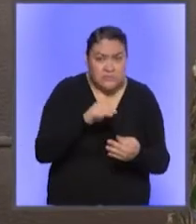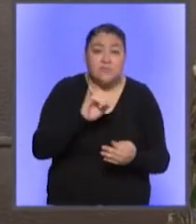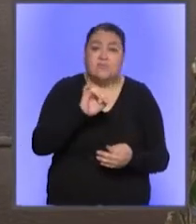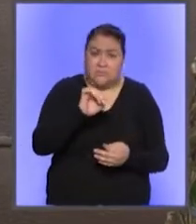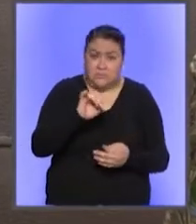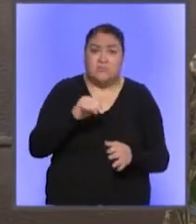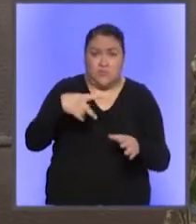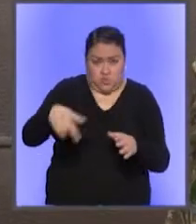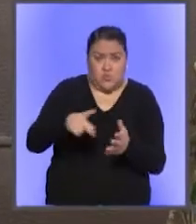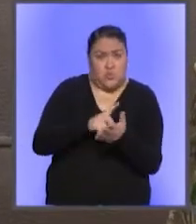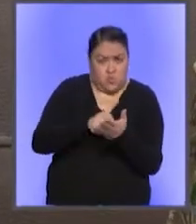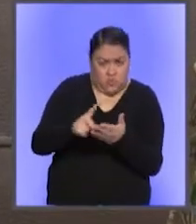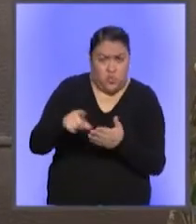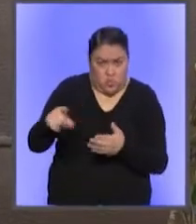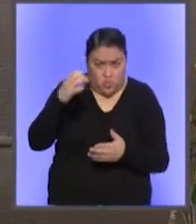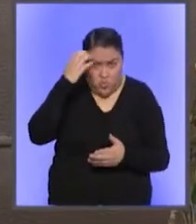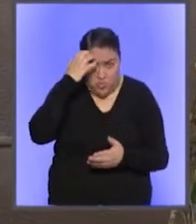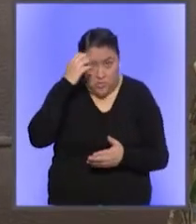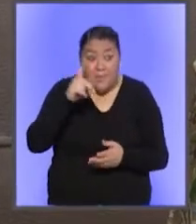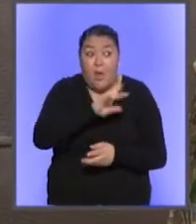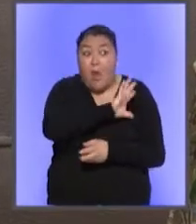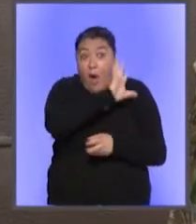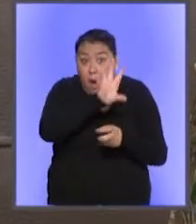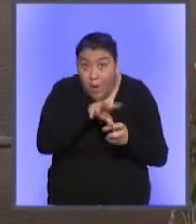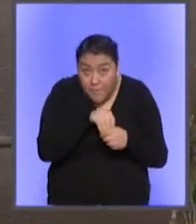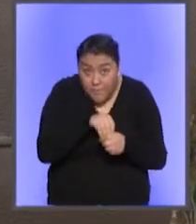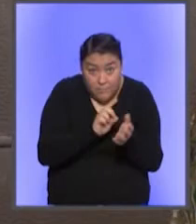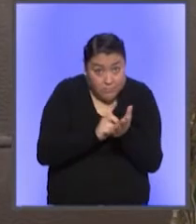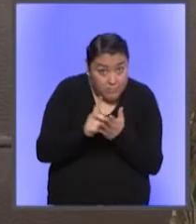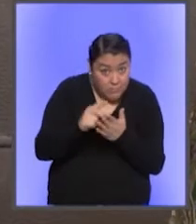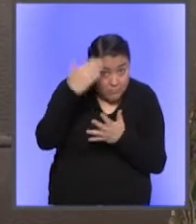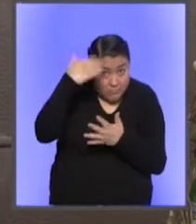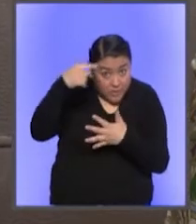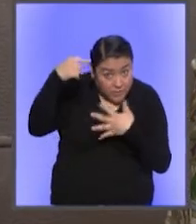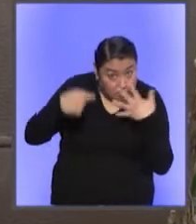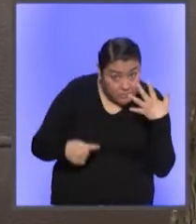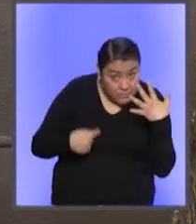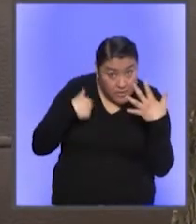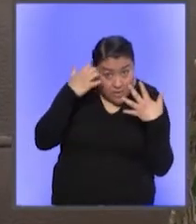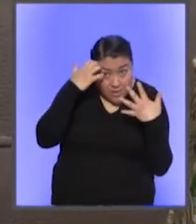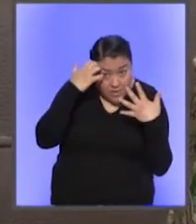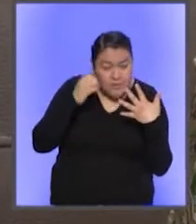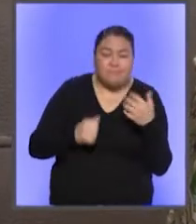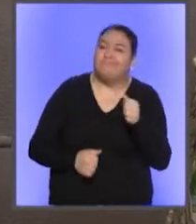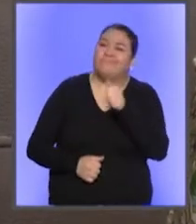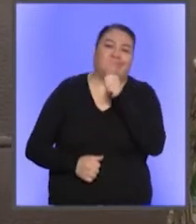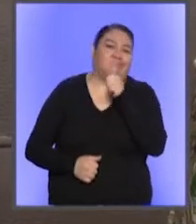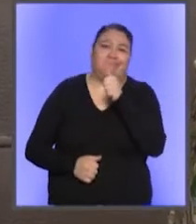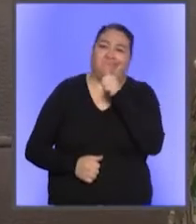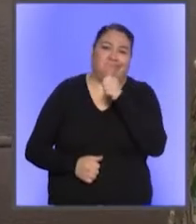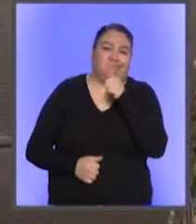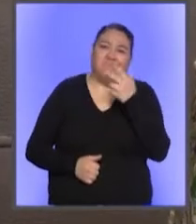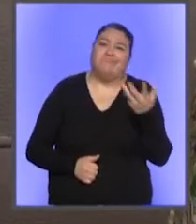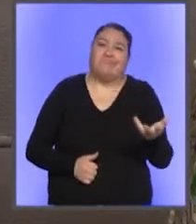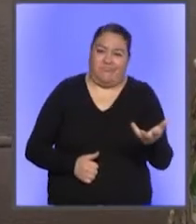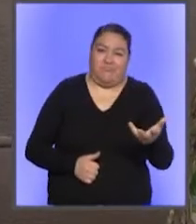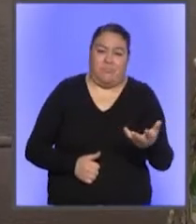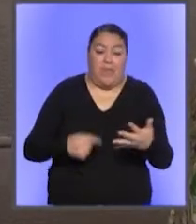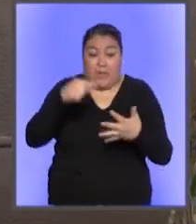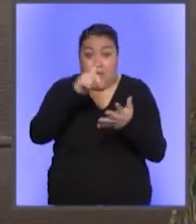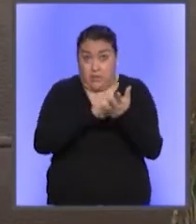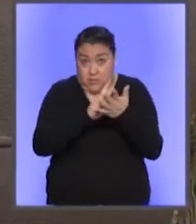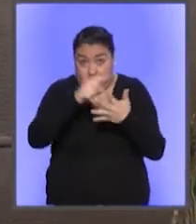si ejercen lo que lo que ellas conocen pero no conocen todos sus derechos y si no los conocen pues entonces